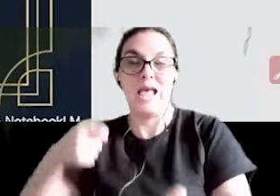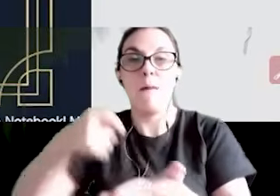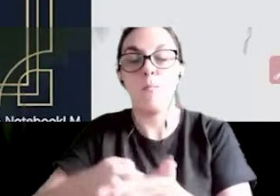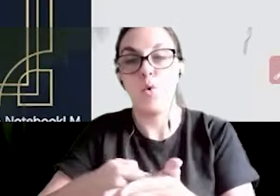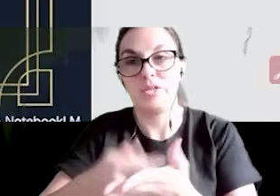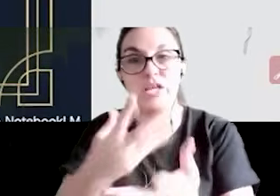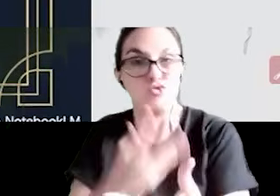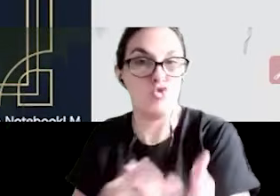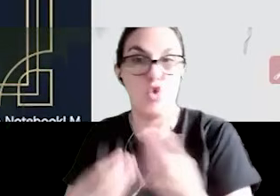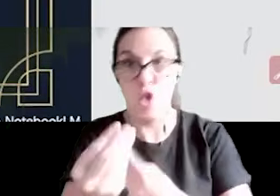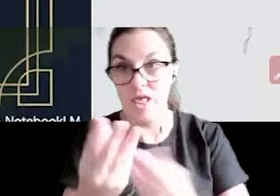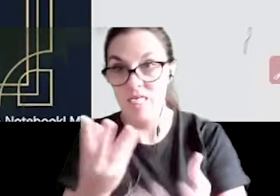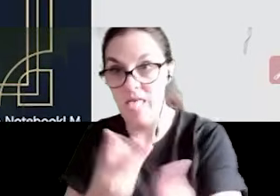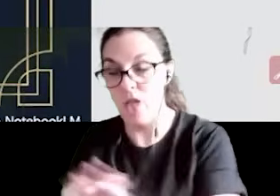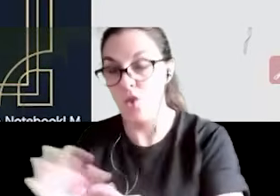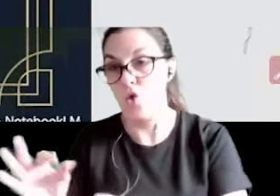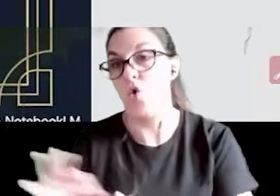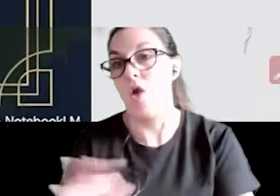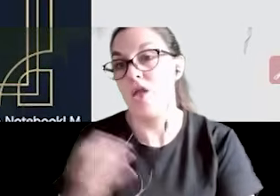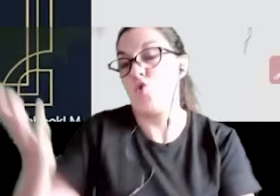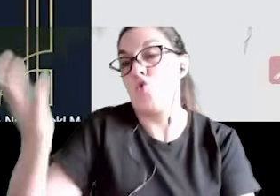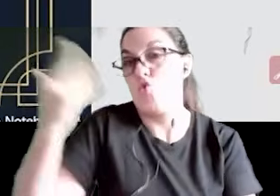año